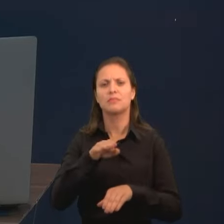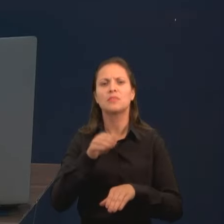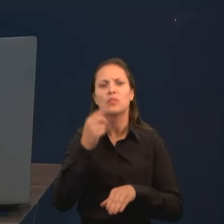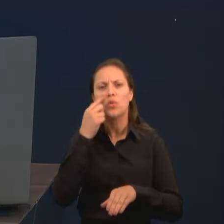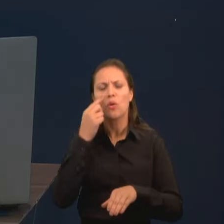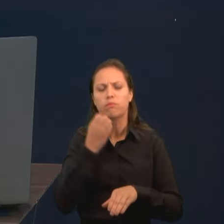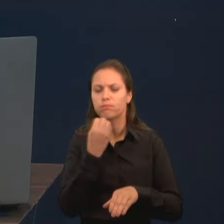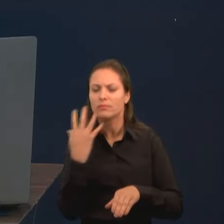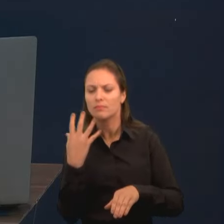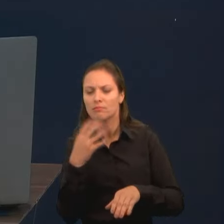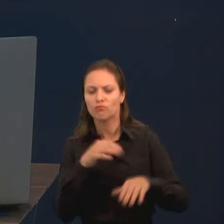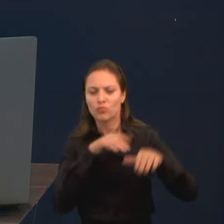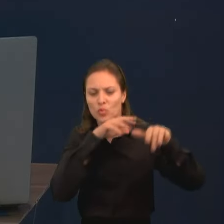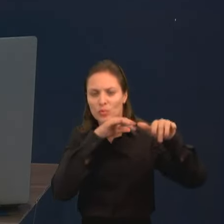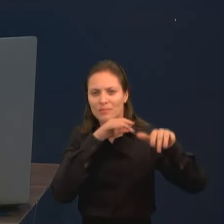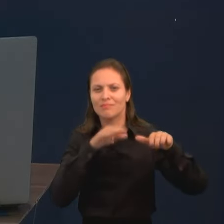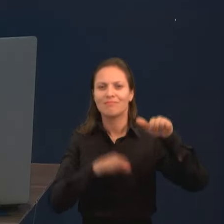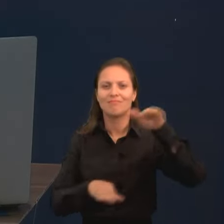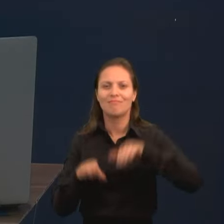esto porque a partir de este momento